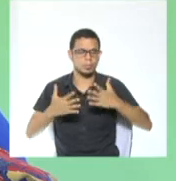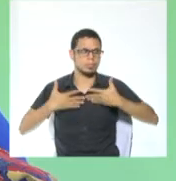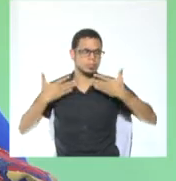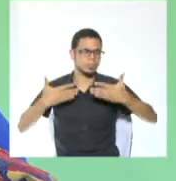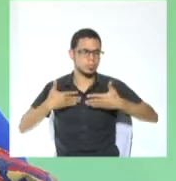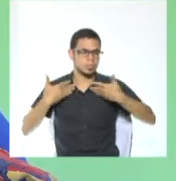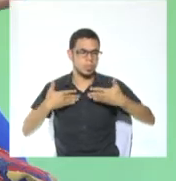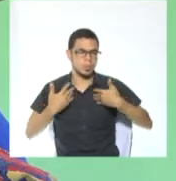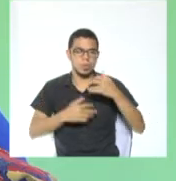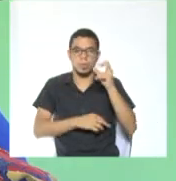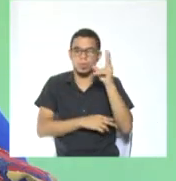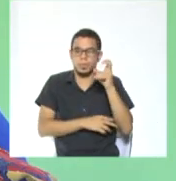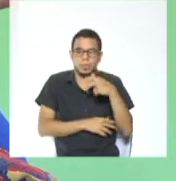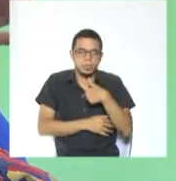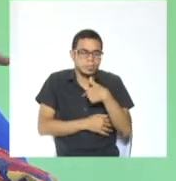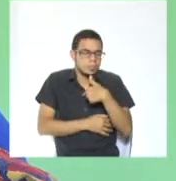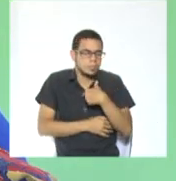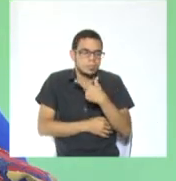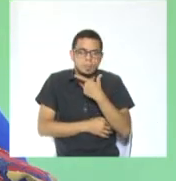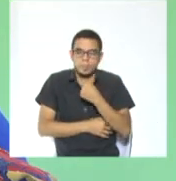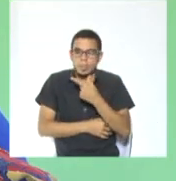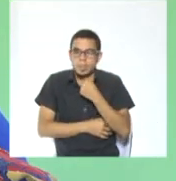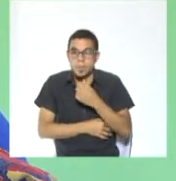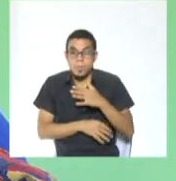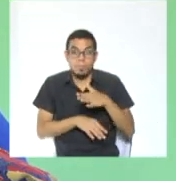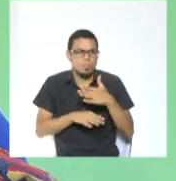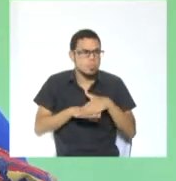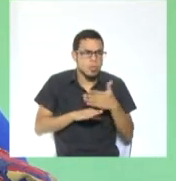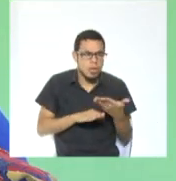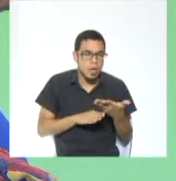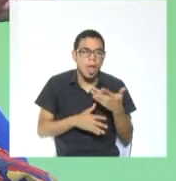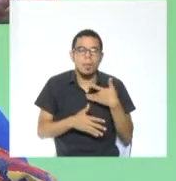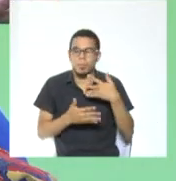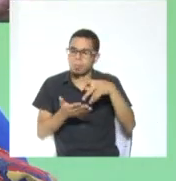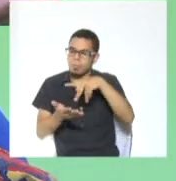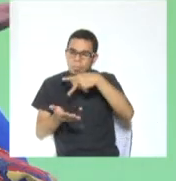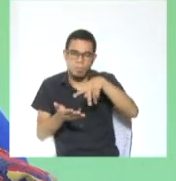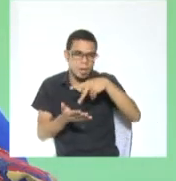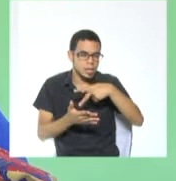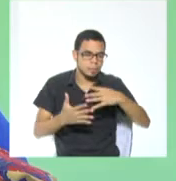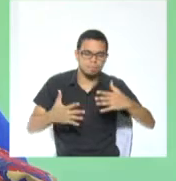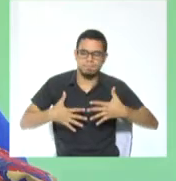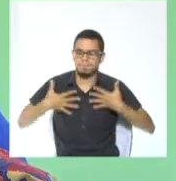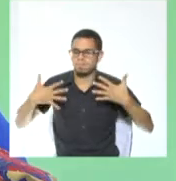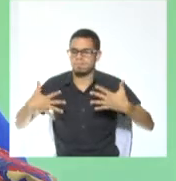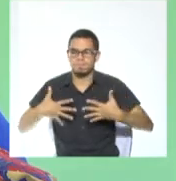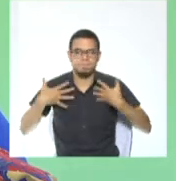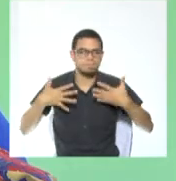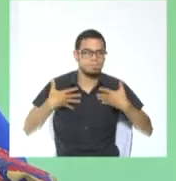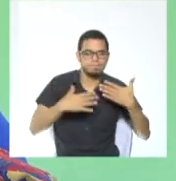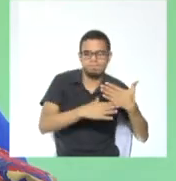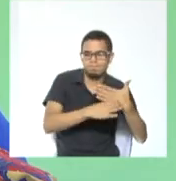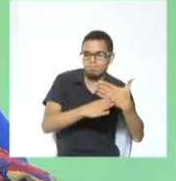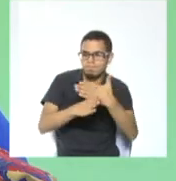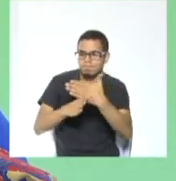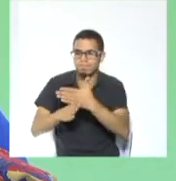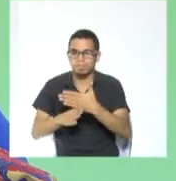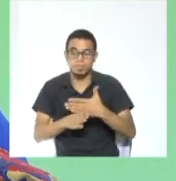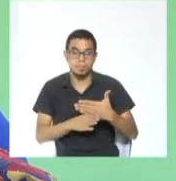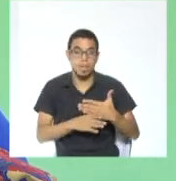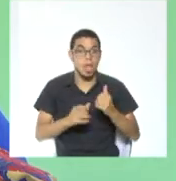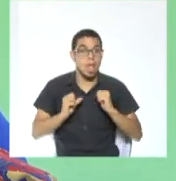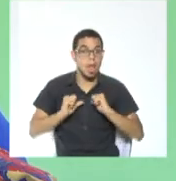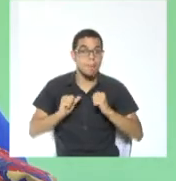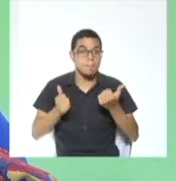Los viernes son los días que más me encanta porque podemos bailar y disfrutar. Vamos a comenzar con nuestros niños y niñas de la etapa